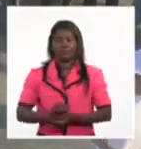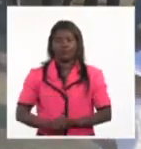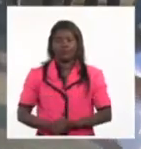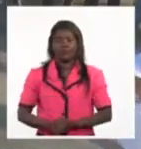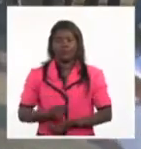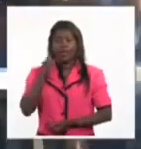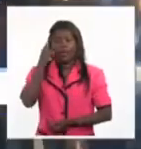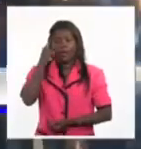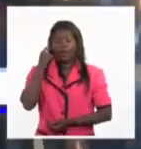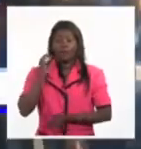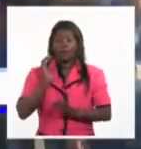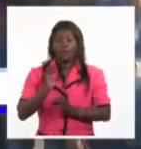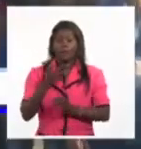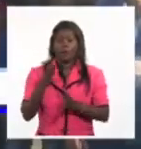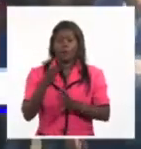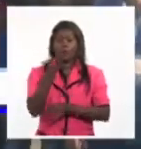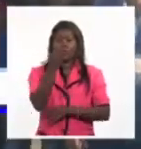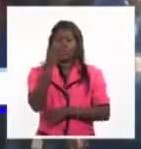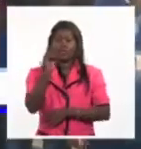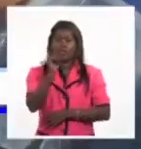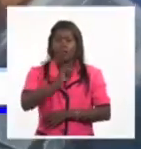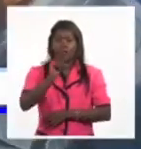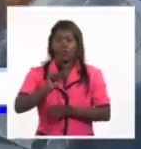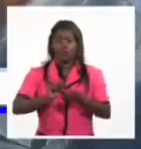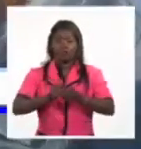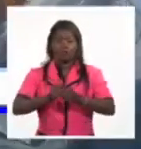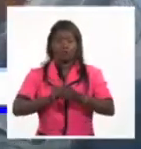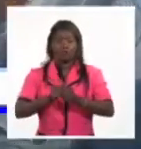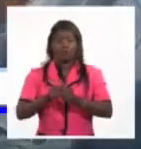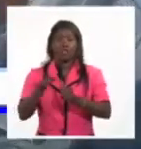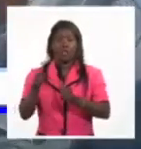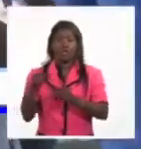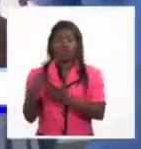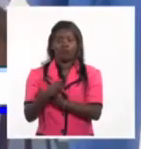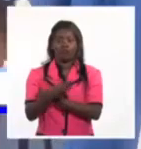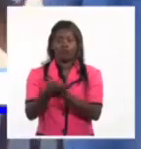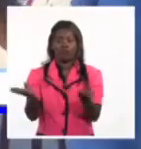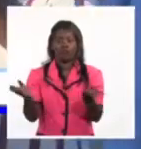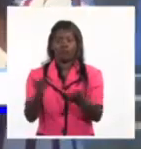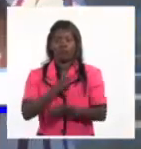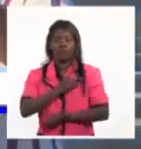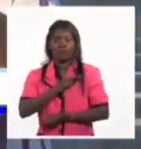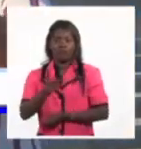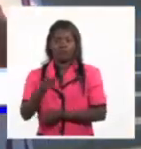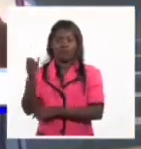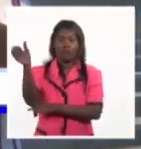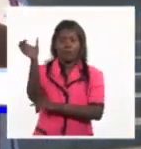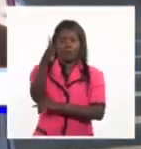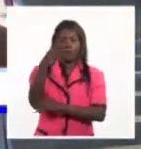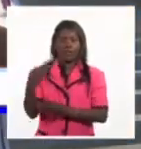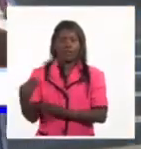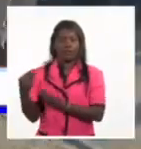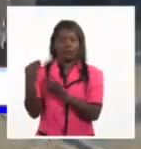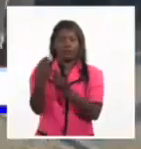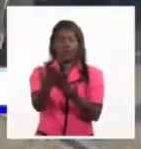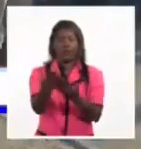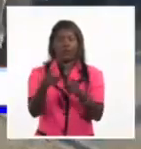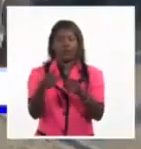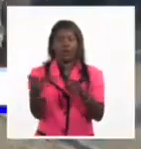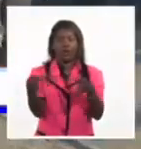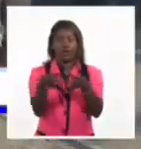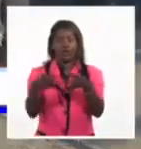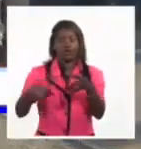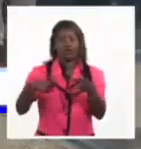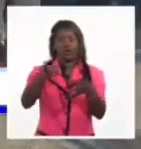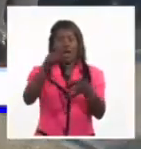de 70 linieros, operarios y especialistas, quedaron abanderadas 6 brigadas del contingente energético Ernesto Conte Rojas para